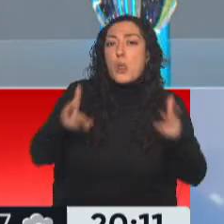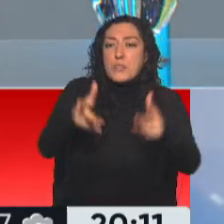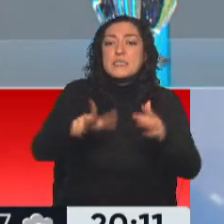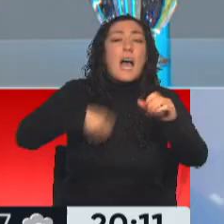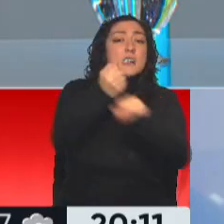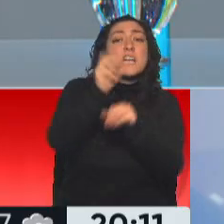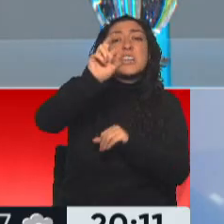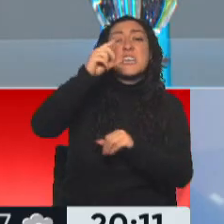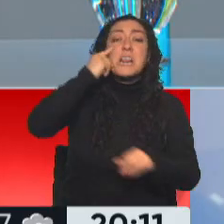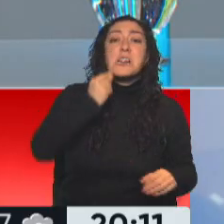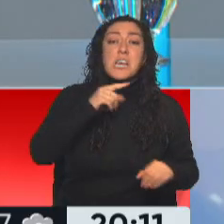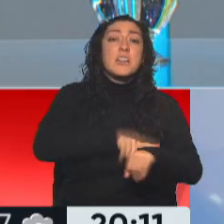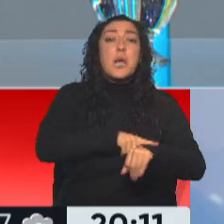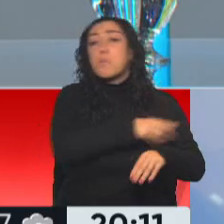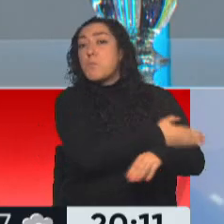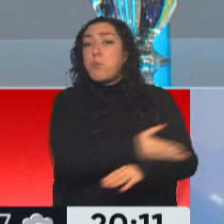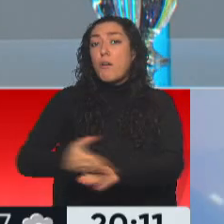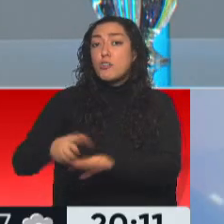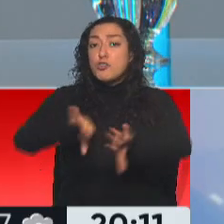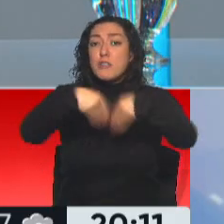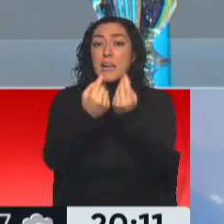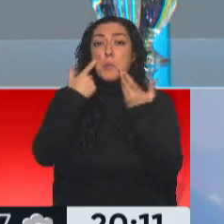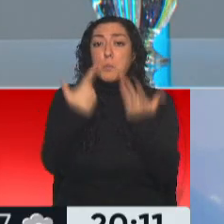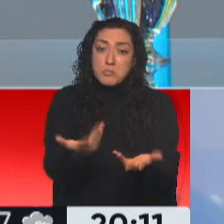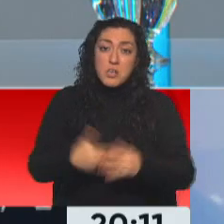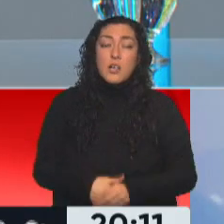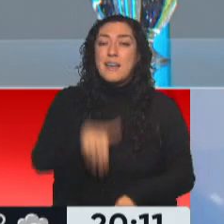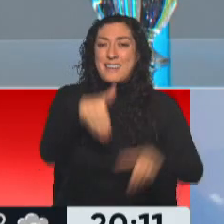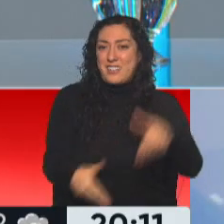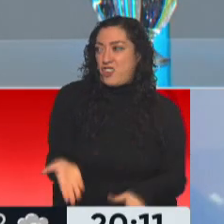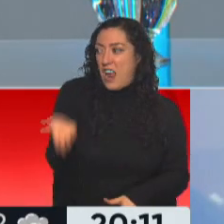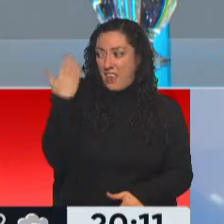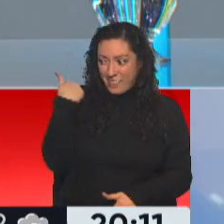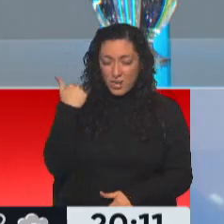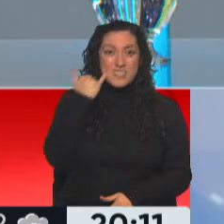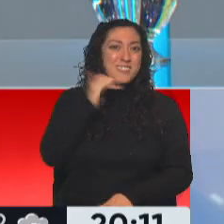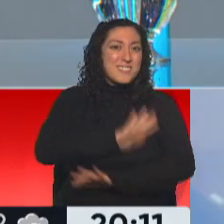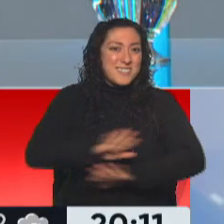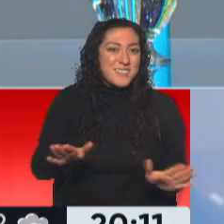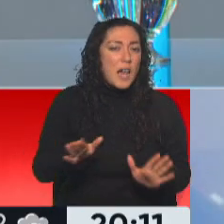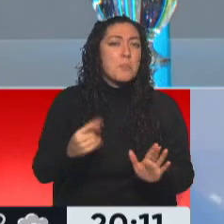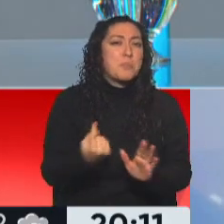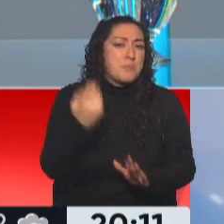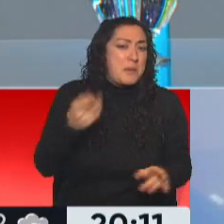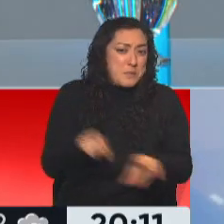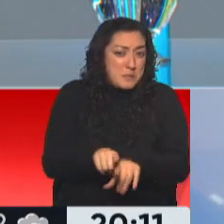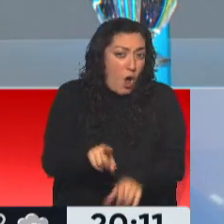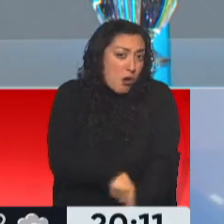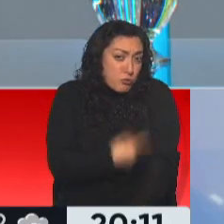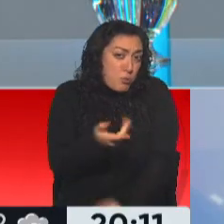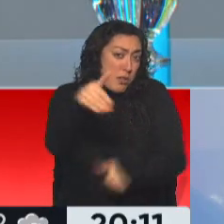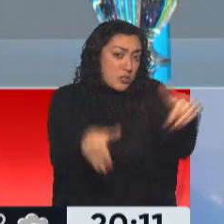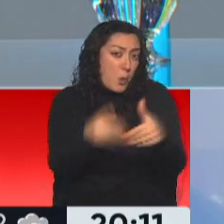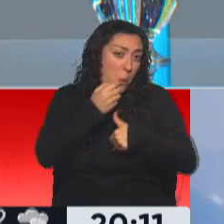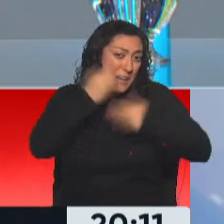30 días para mostrar la totalidad, pero la realidad es que en las elecciones anteriores, cuando se daba ya el primer boletín, lo que estamos acostumbrados a ver en cualquier